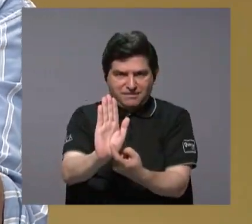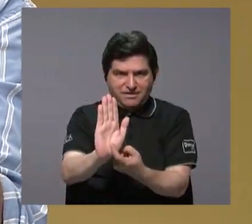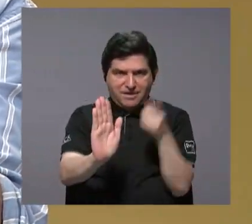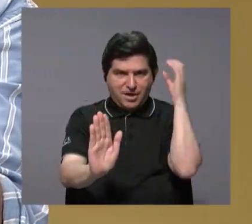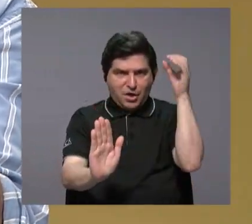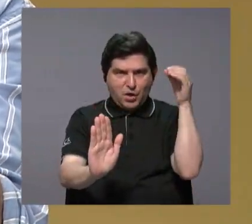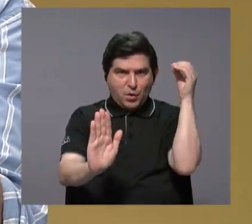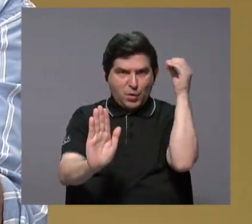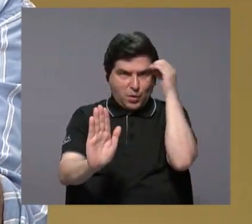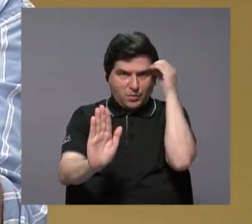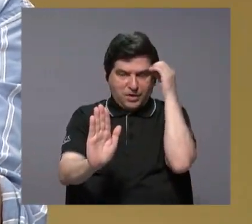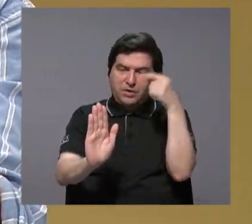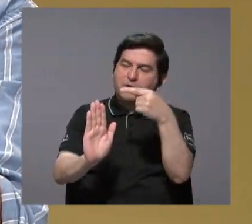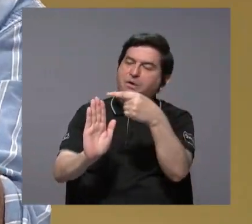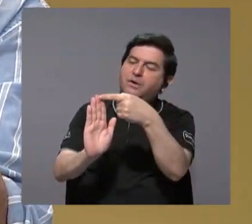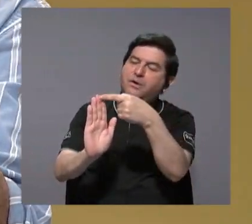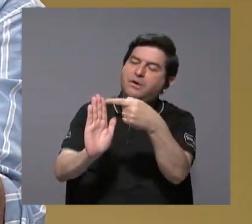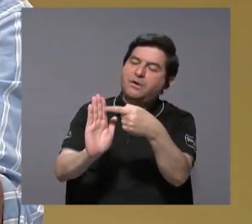opiniones